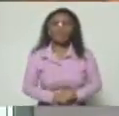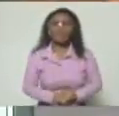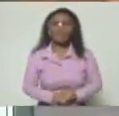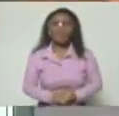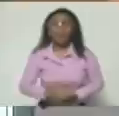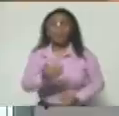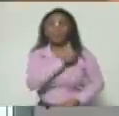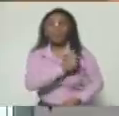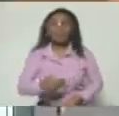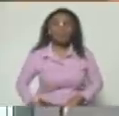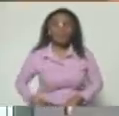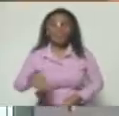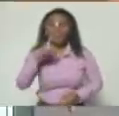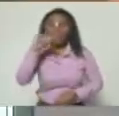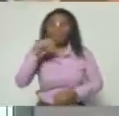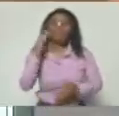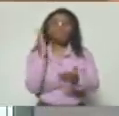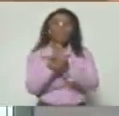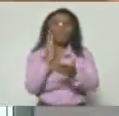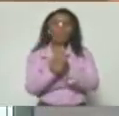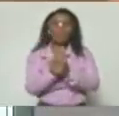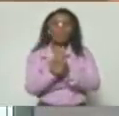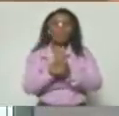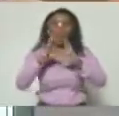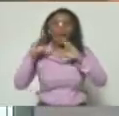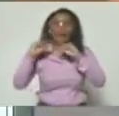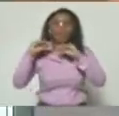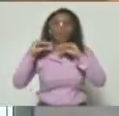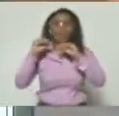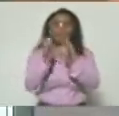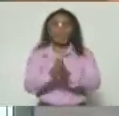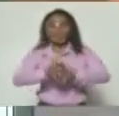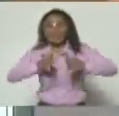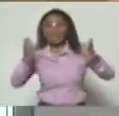Presidente Nicolás Maduro siempre habla de la gran victoria,